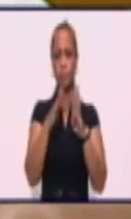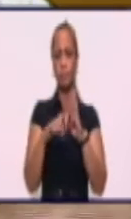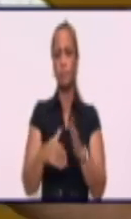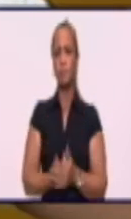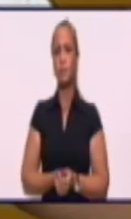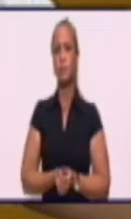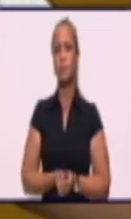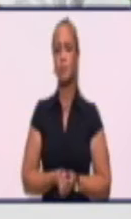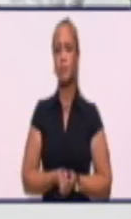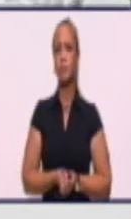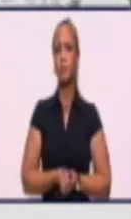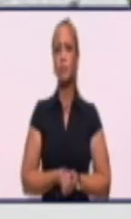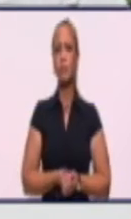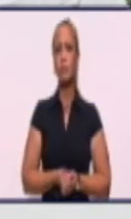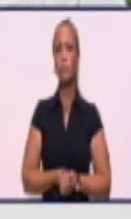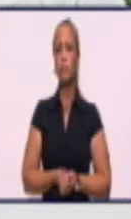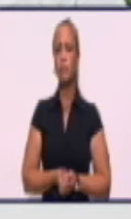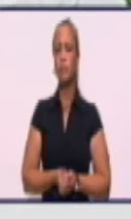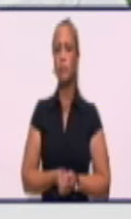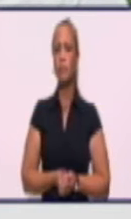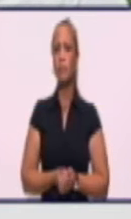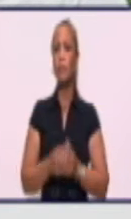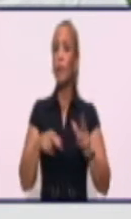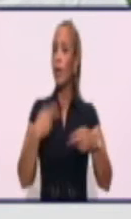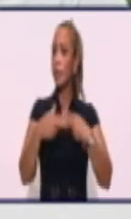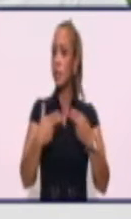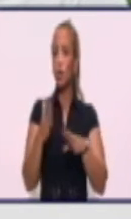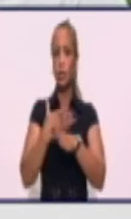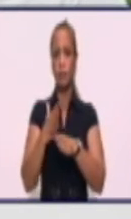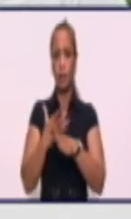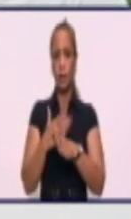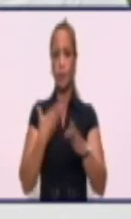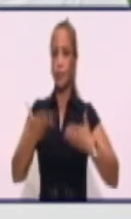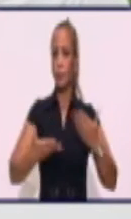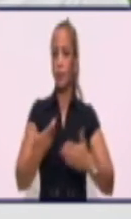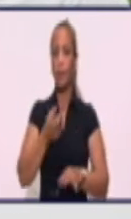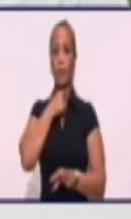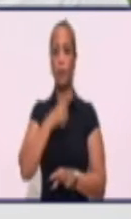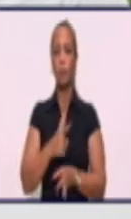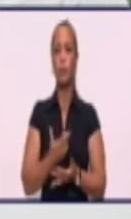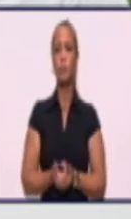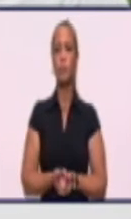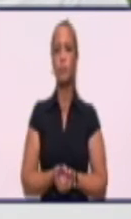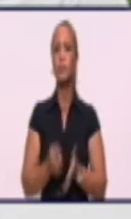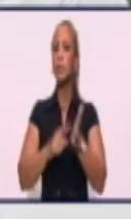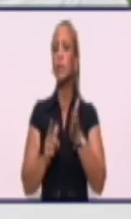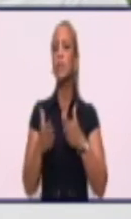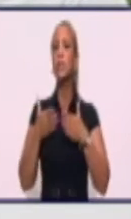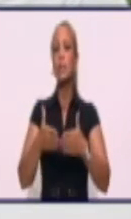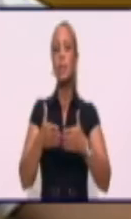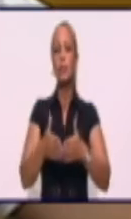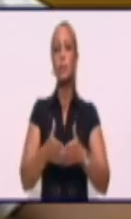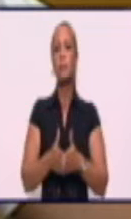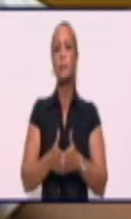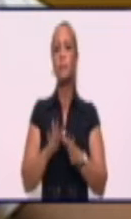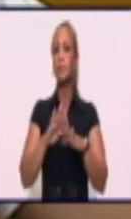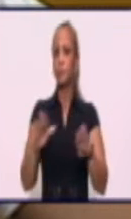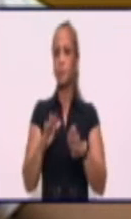que nosotros hagamos. Hemos estado realizando diferentes actividades, como por ejemplo, en Granma ya se han realizado más